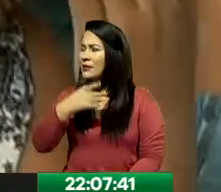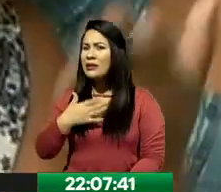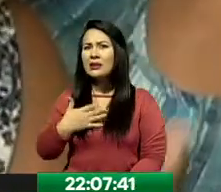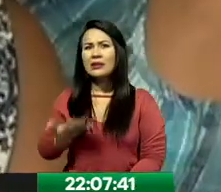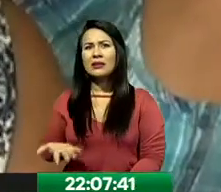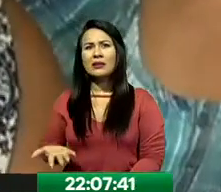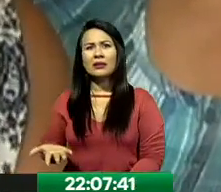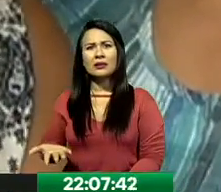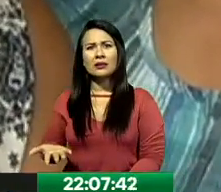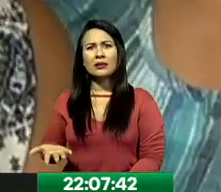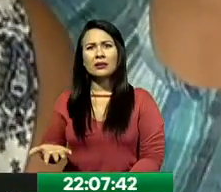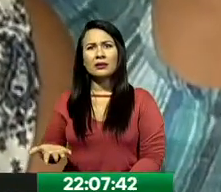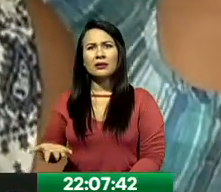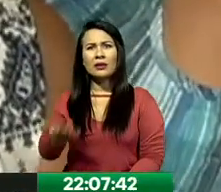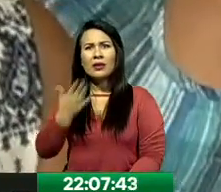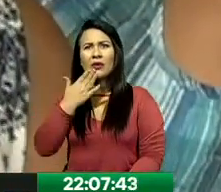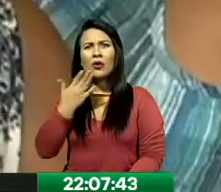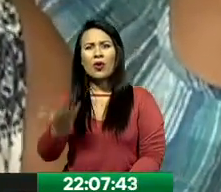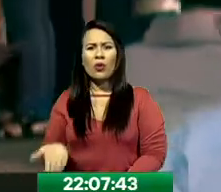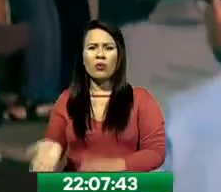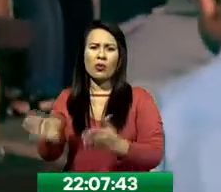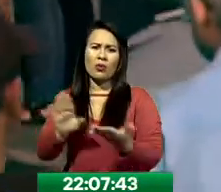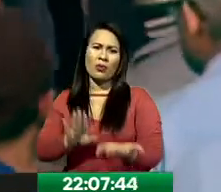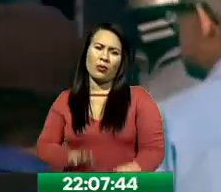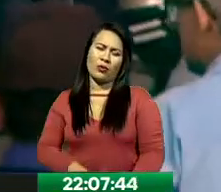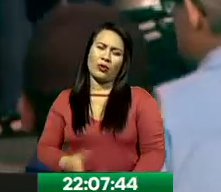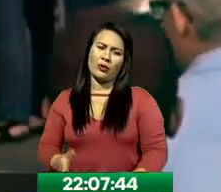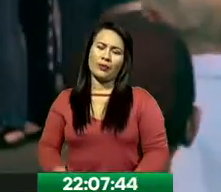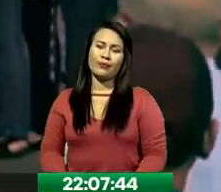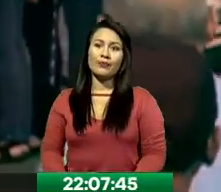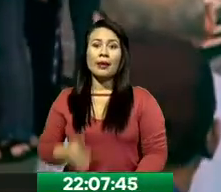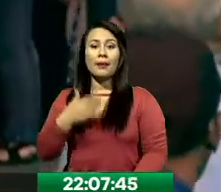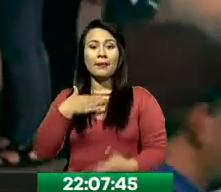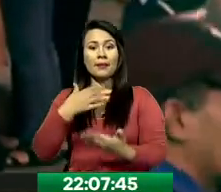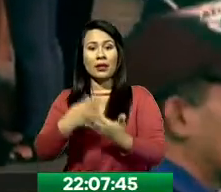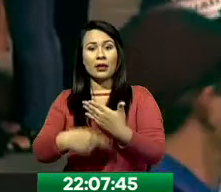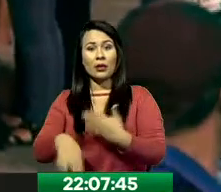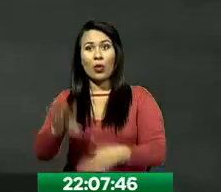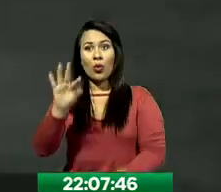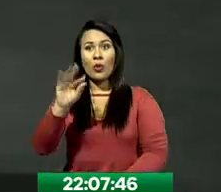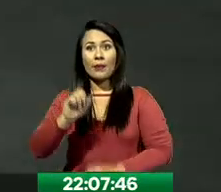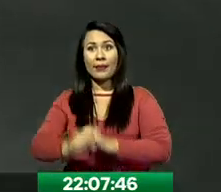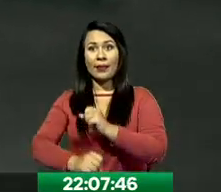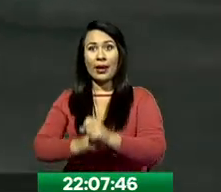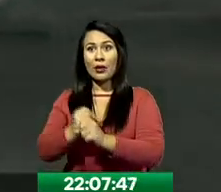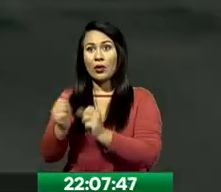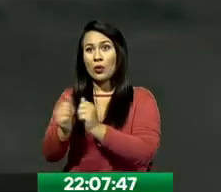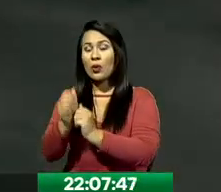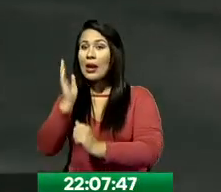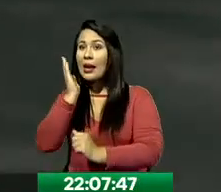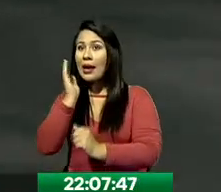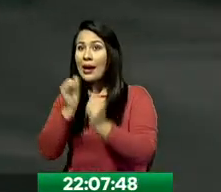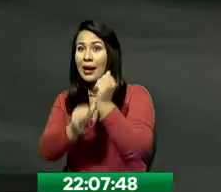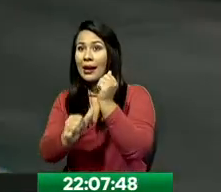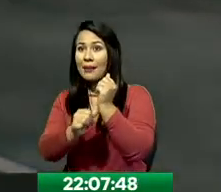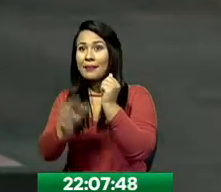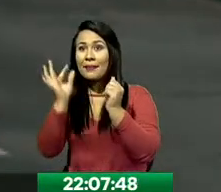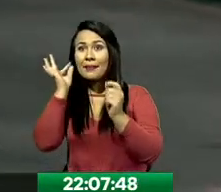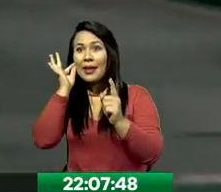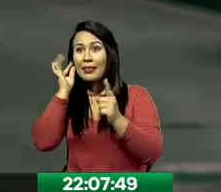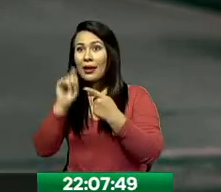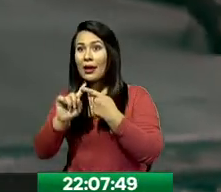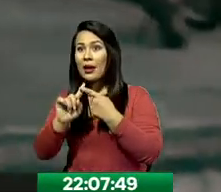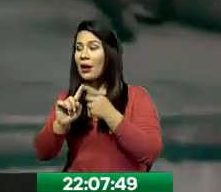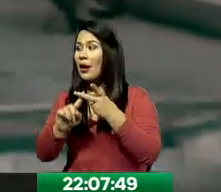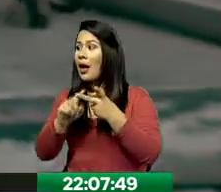de un terminal? ¿Cómo va a ir una sola? El pequeño de 9 años que salió a entrenar con su hermana e iba acompañado de su abuelita fue la